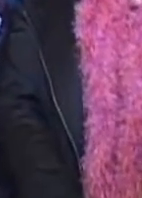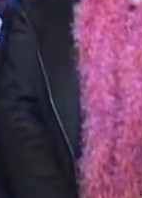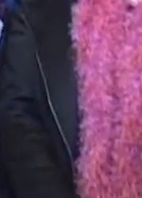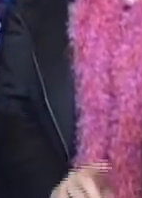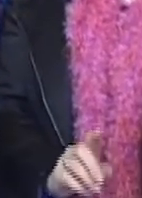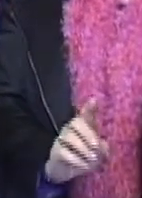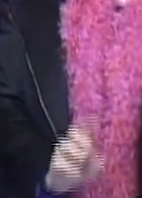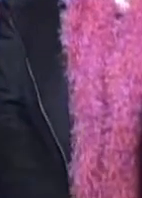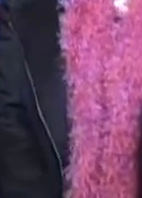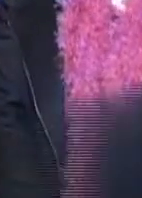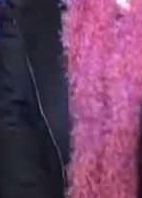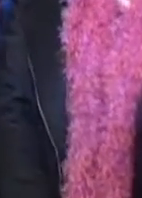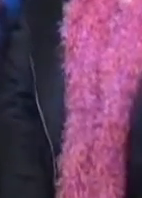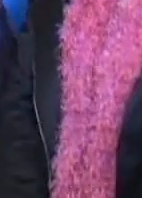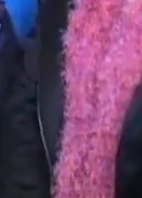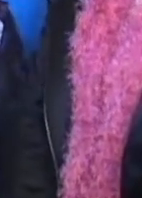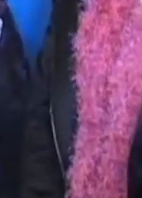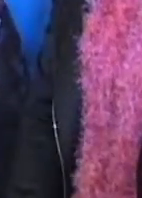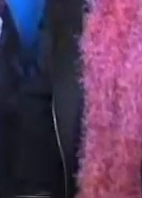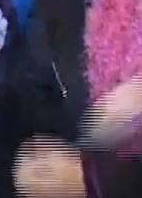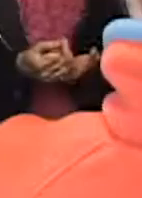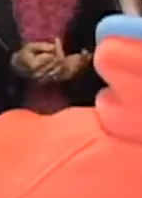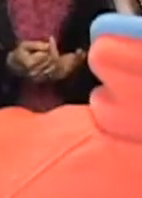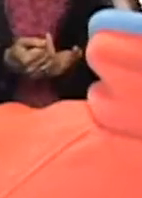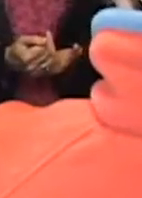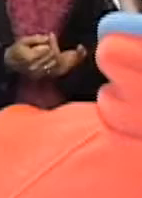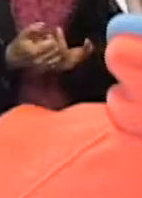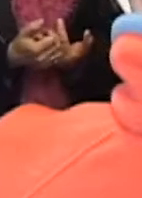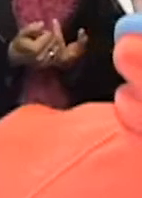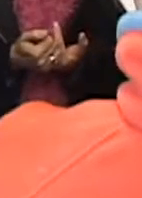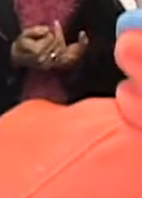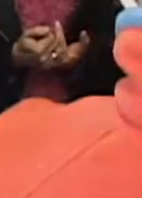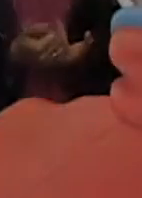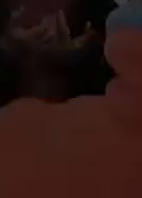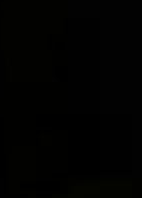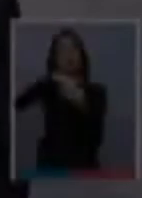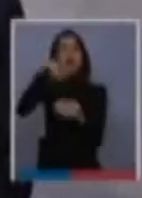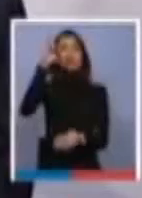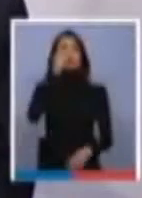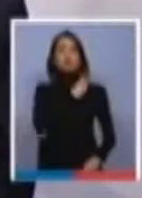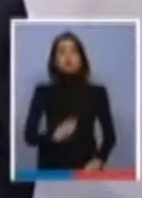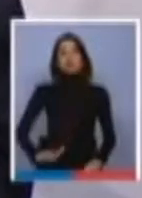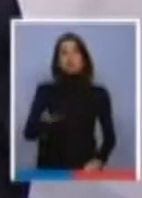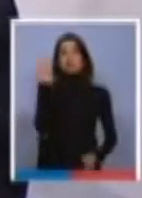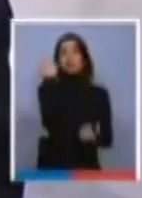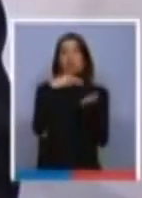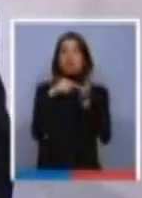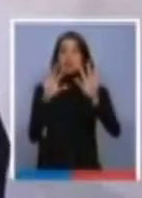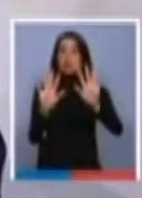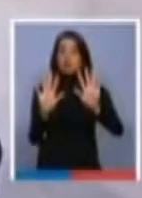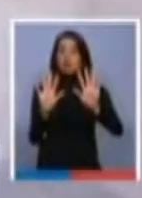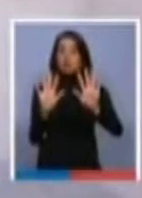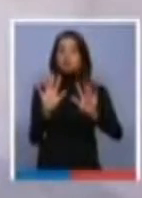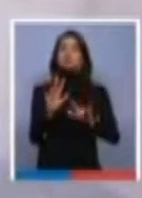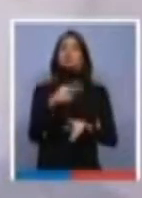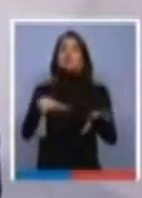la intendenta Pilar Cuevas convocó la mañana de este martes a la prensa para profundizar algunos aspectos regionales relacionados con el mensaje presidencial